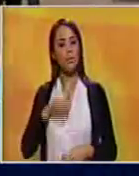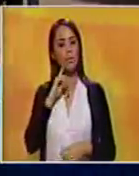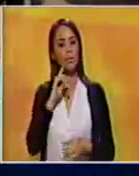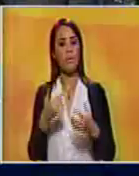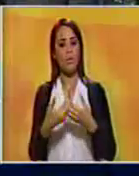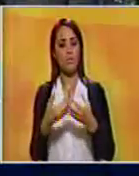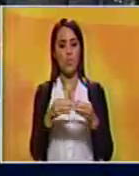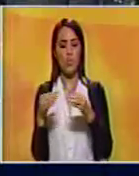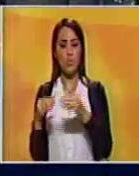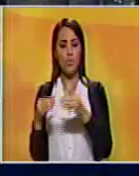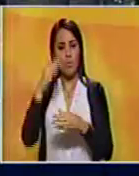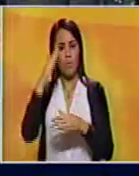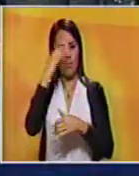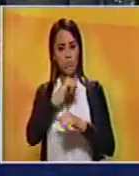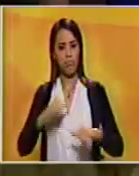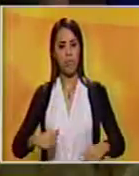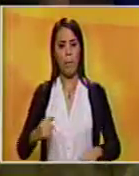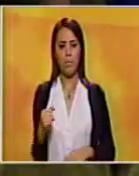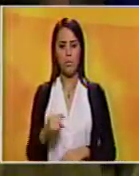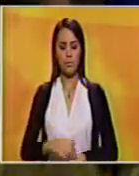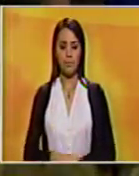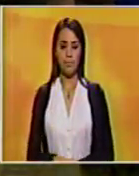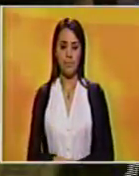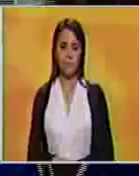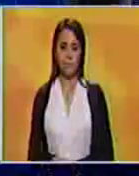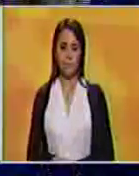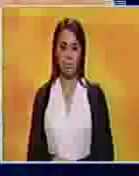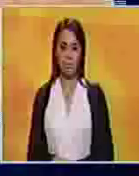grupos paramilitares.